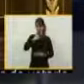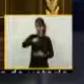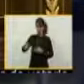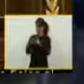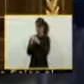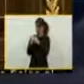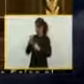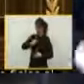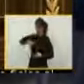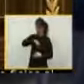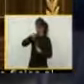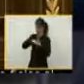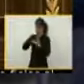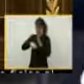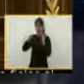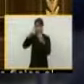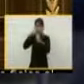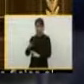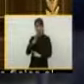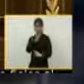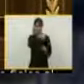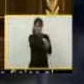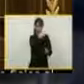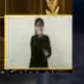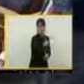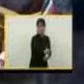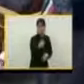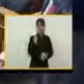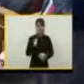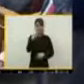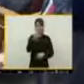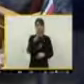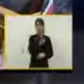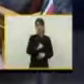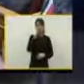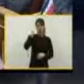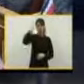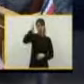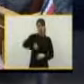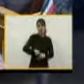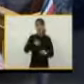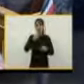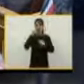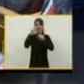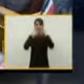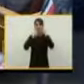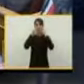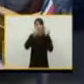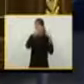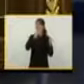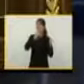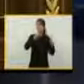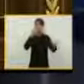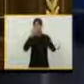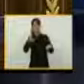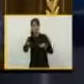sea, el irse contra el león, a matar el león, sin un cuchillo, sin nada, ¿es una prueba de valentía o una prueba de